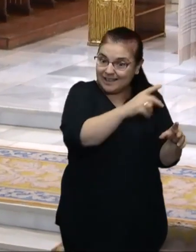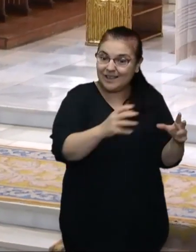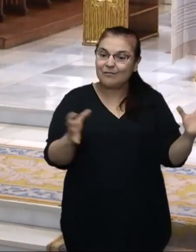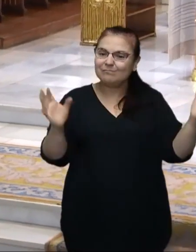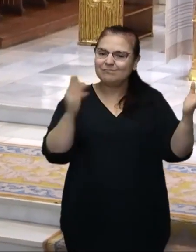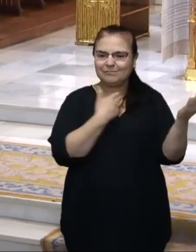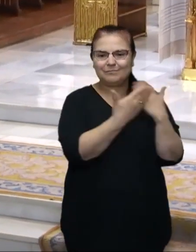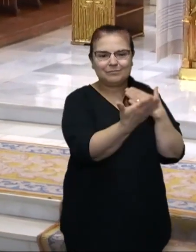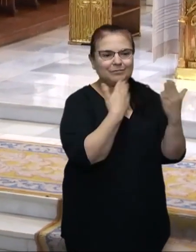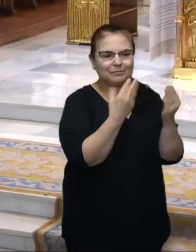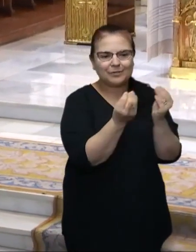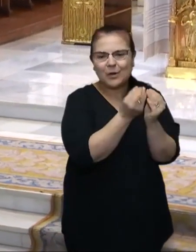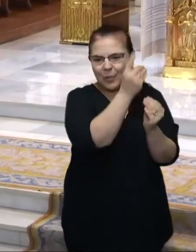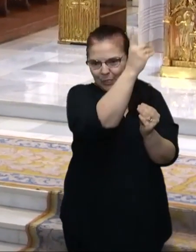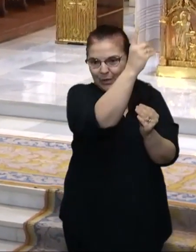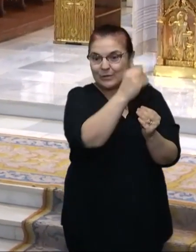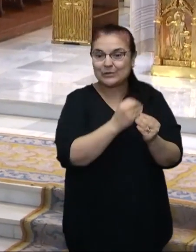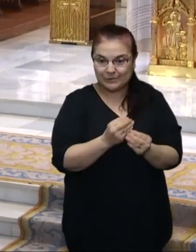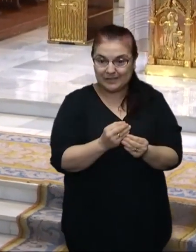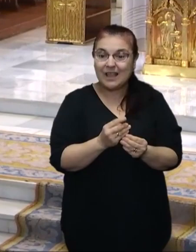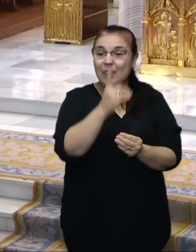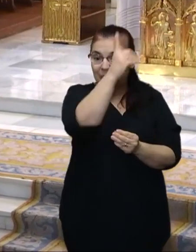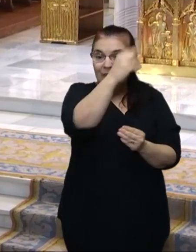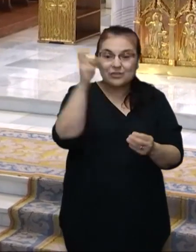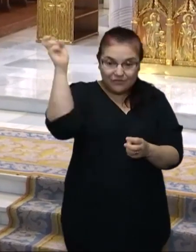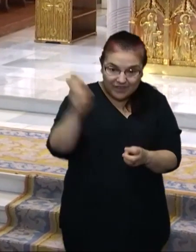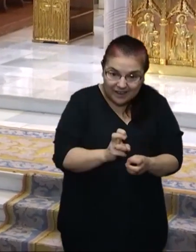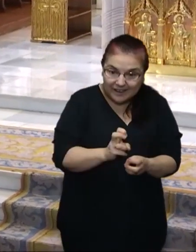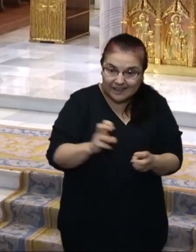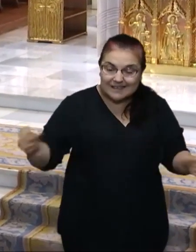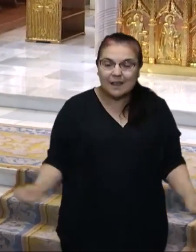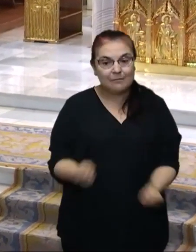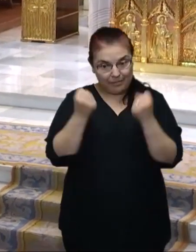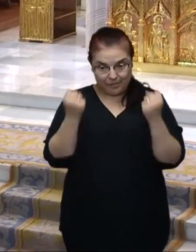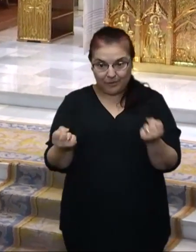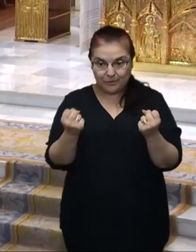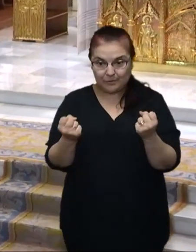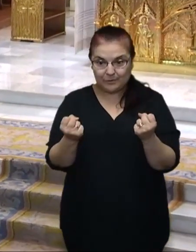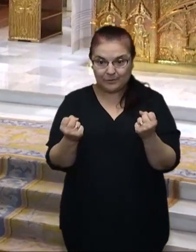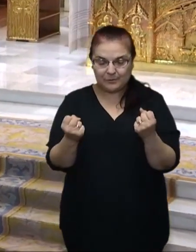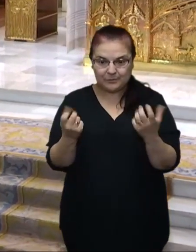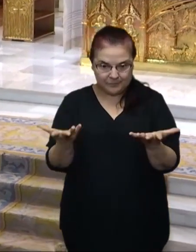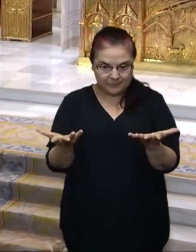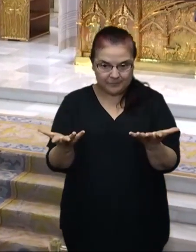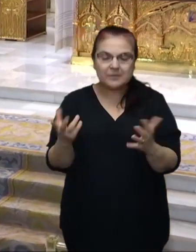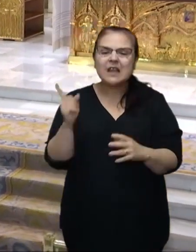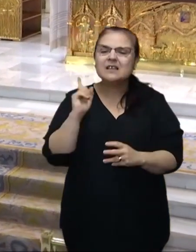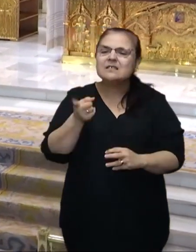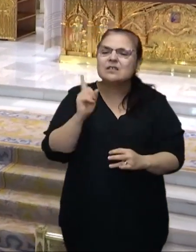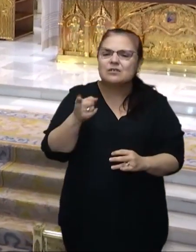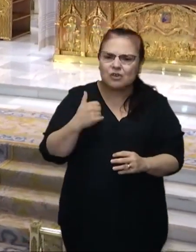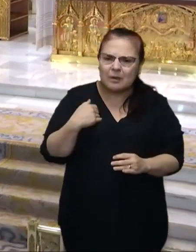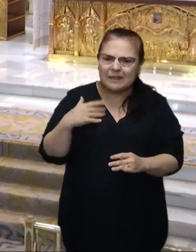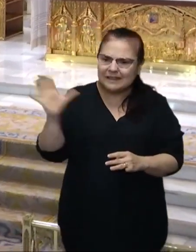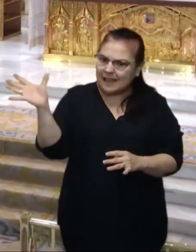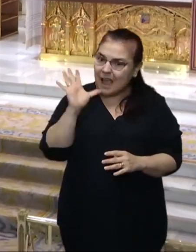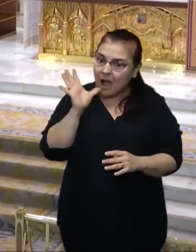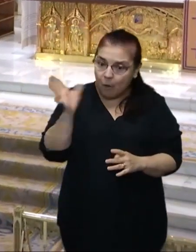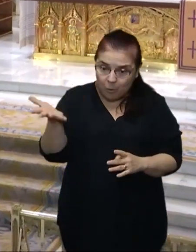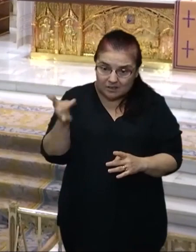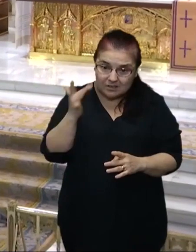ese Dios nos viene la salvación. Y no solamente las aguas que van a